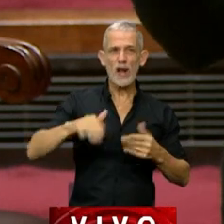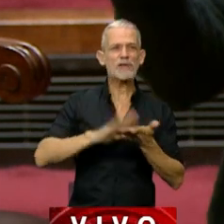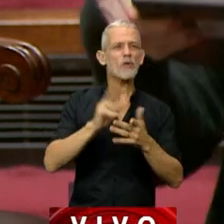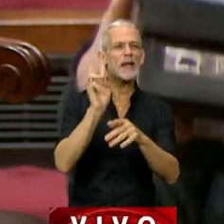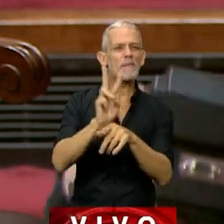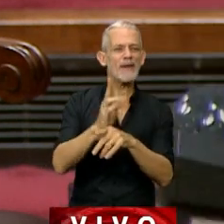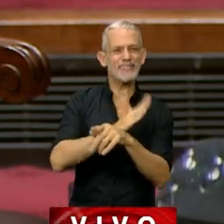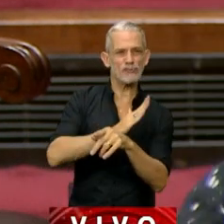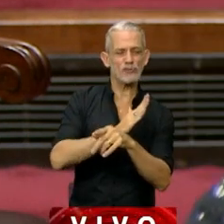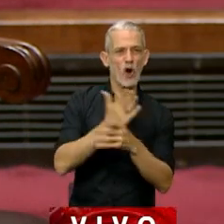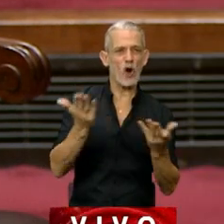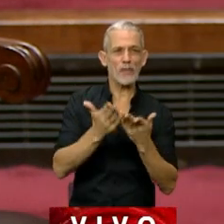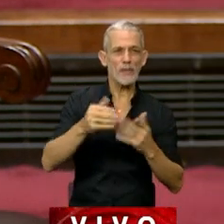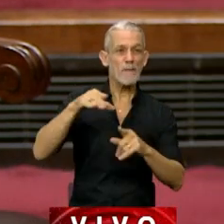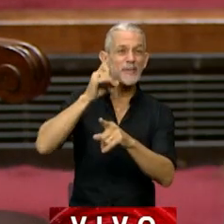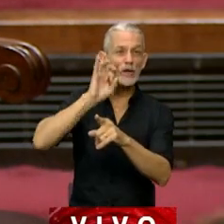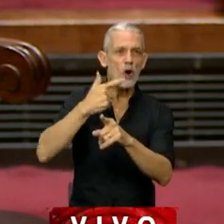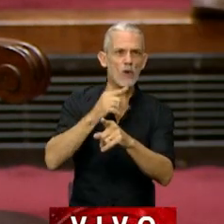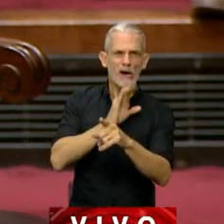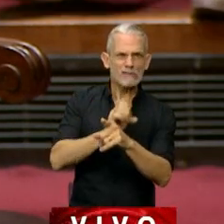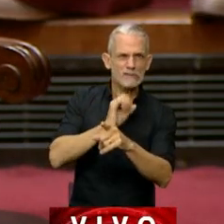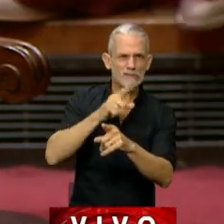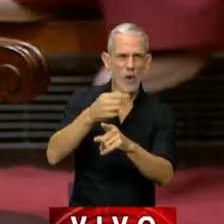Control de la Resistencia Antimicrobiana.